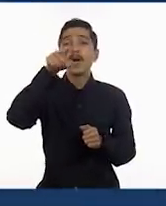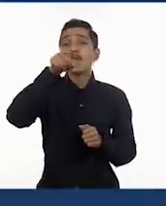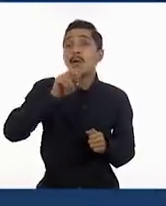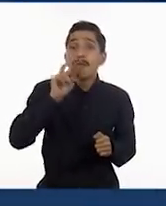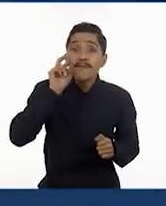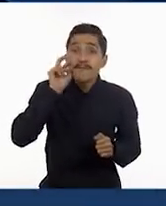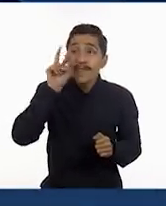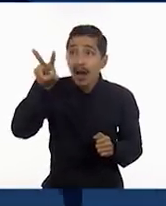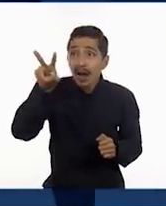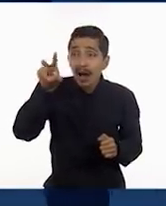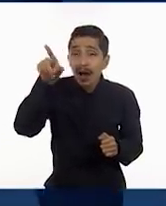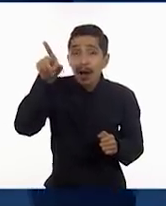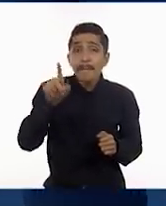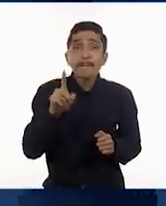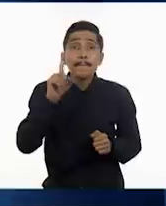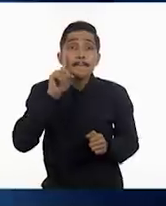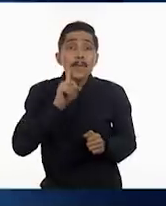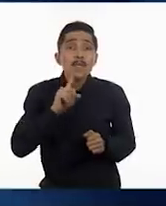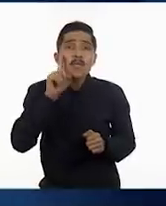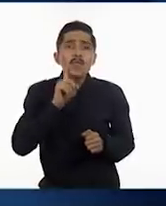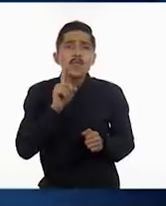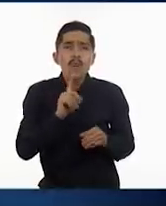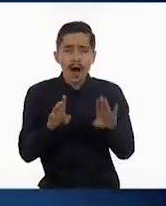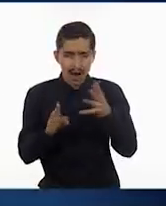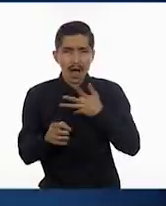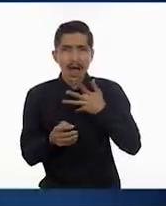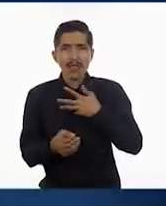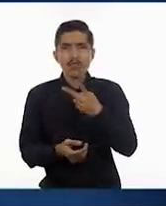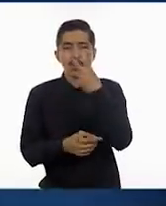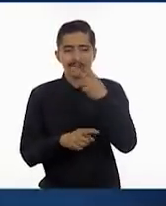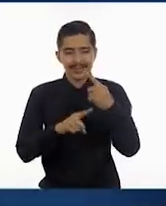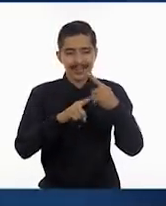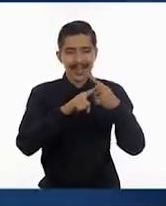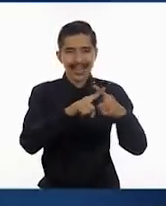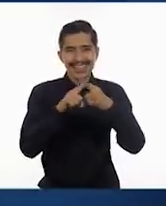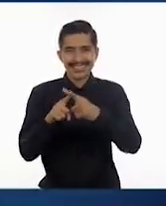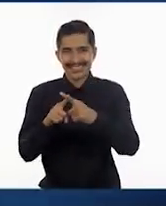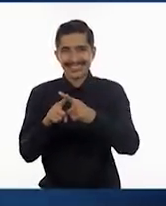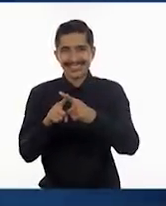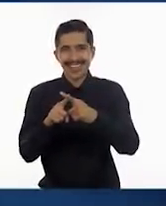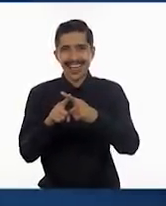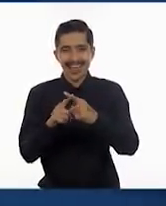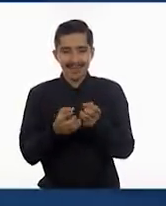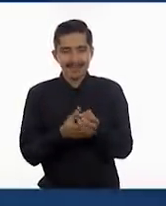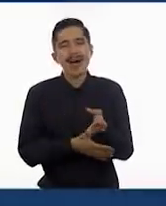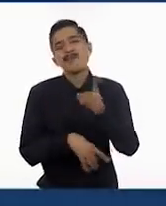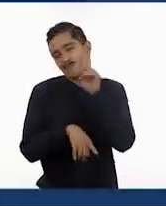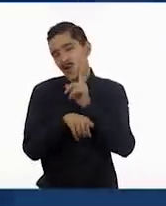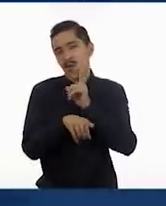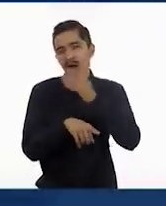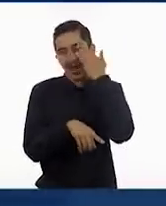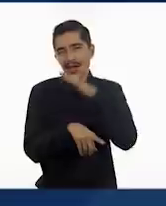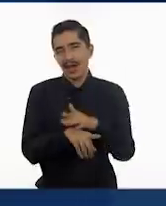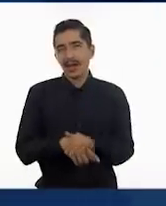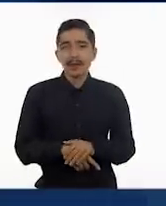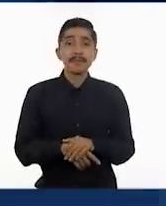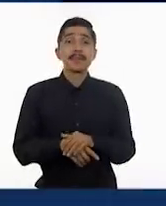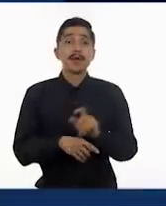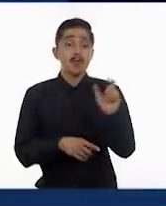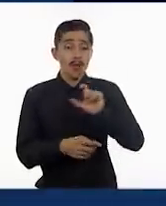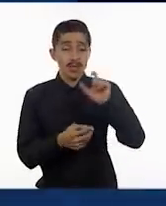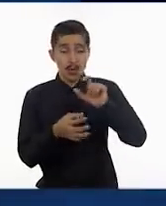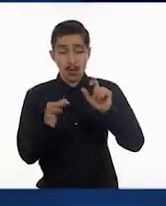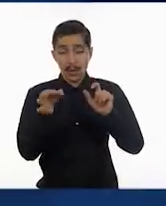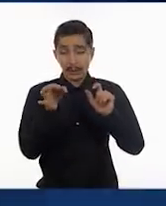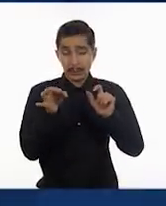las mujeres, ahí está la imagen, tienen 2 cromosomas X, como lo mencionamos y lo vimos en el esquema pasado. Sí. Al formarse los óvulos